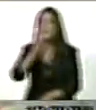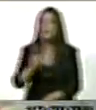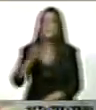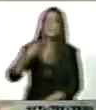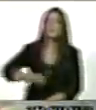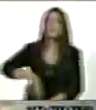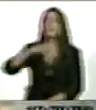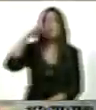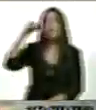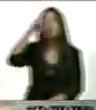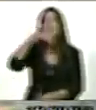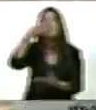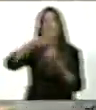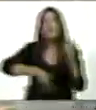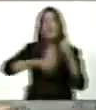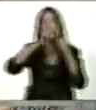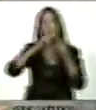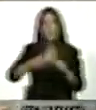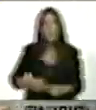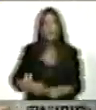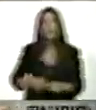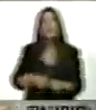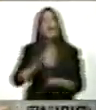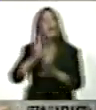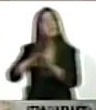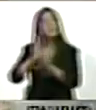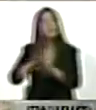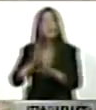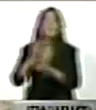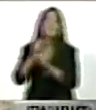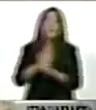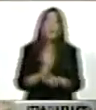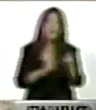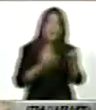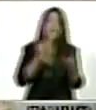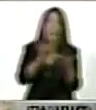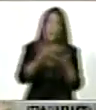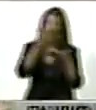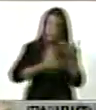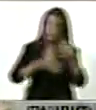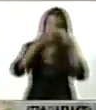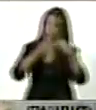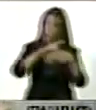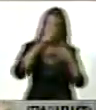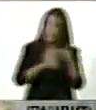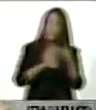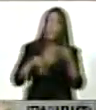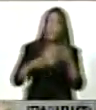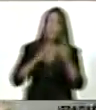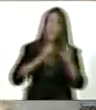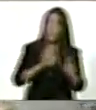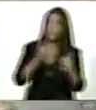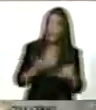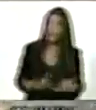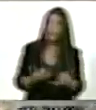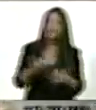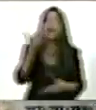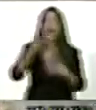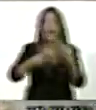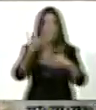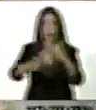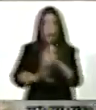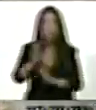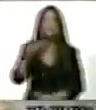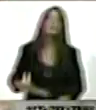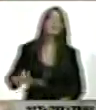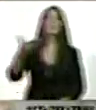informe a la Nación, lo señaló. Estamos esperando que Cáritas nos haga la propuesta concreta para poder actuar. Es decir, ha habido un avance importante